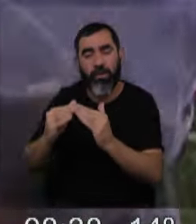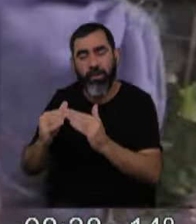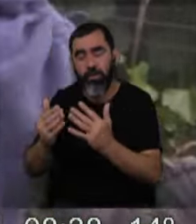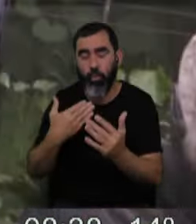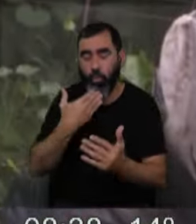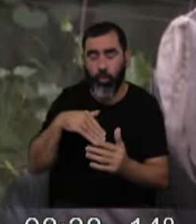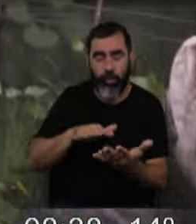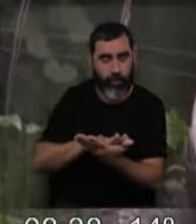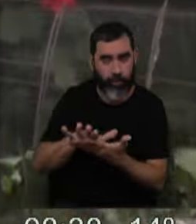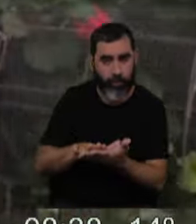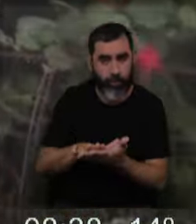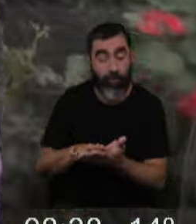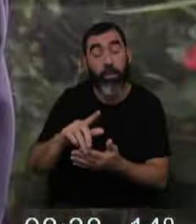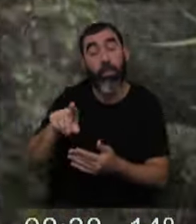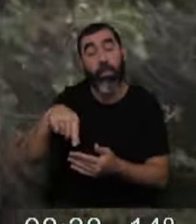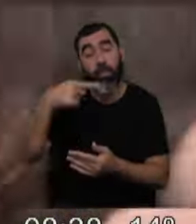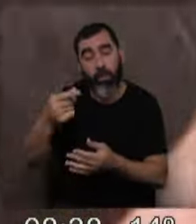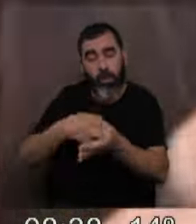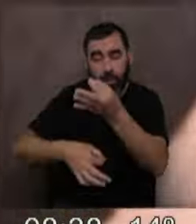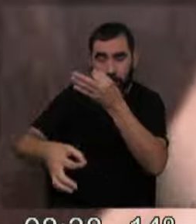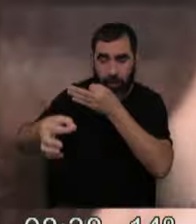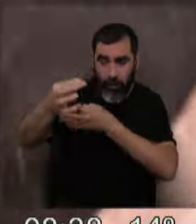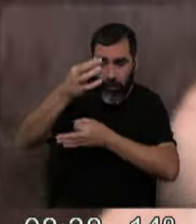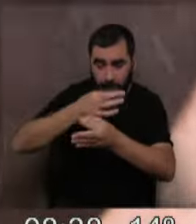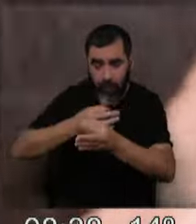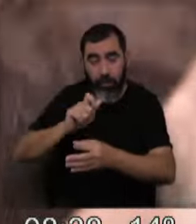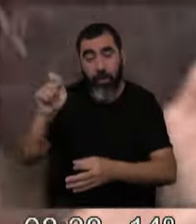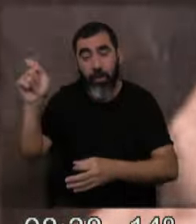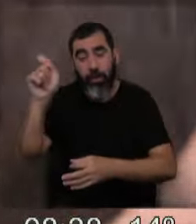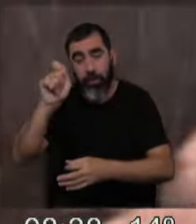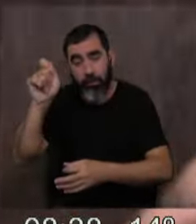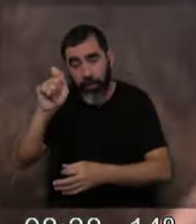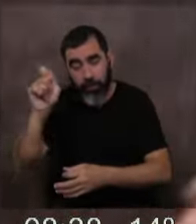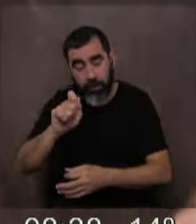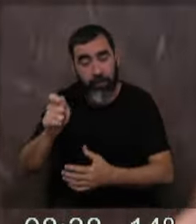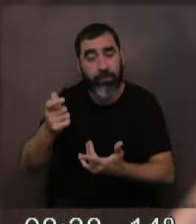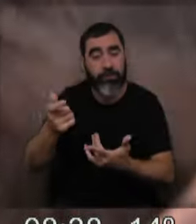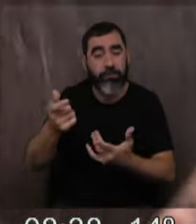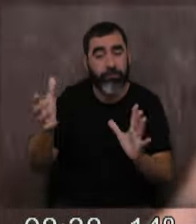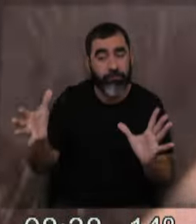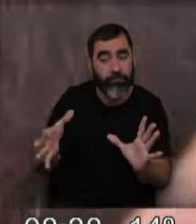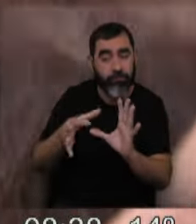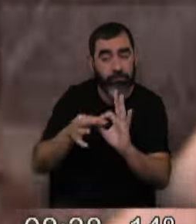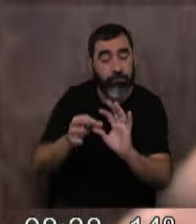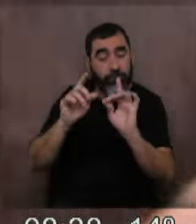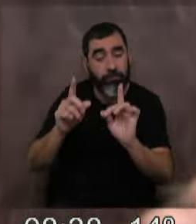Yo no entendía nada. Bueno, después empezaron a explicarme las emergencias de la que ya estaban vinculadas también